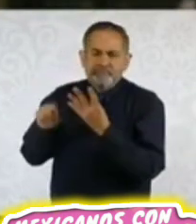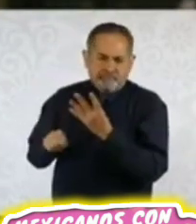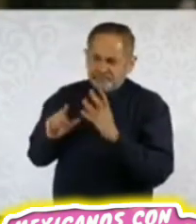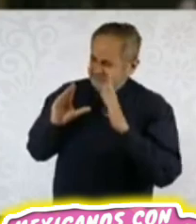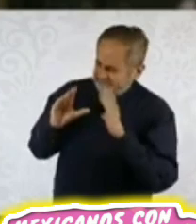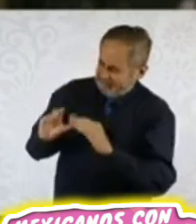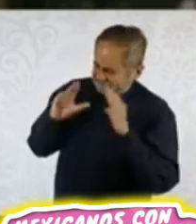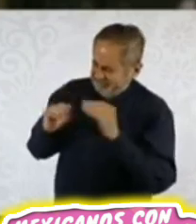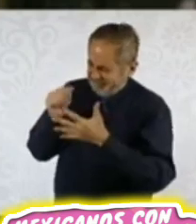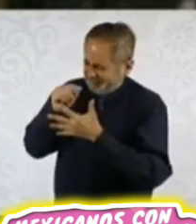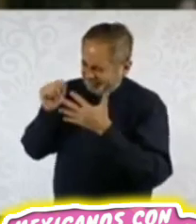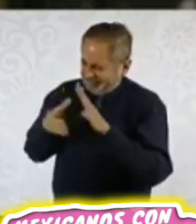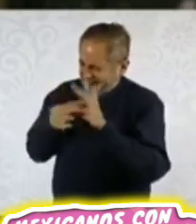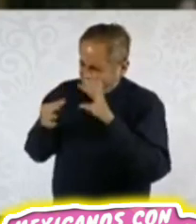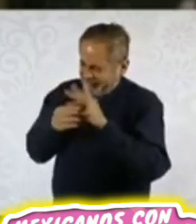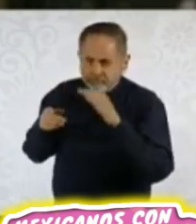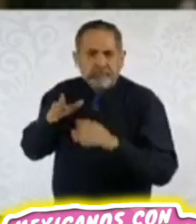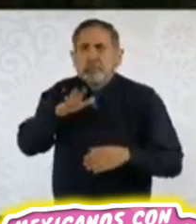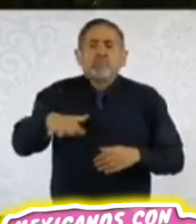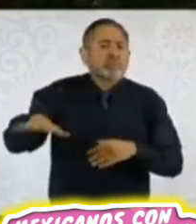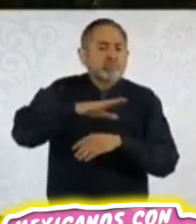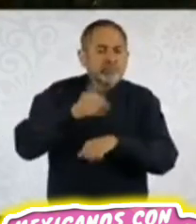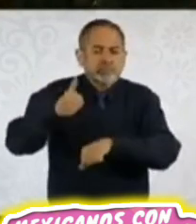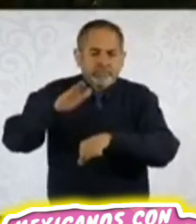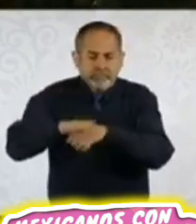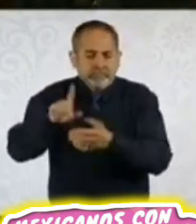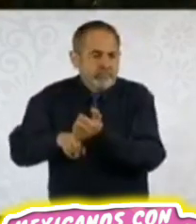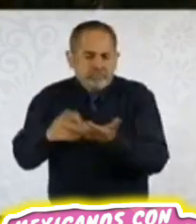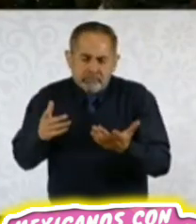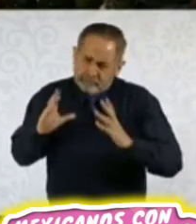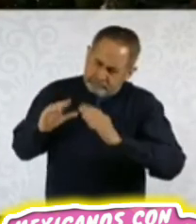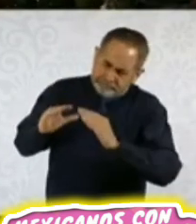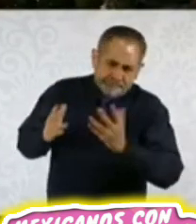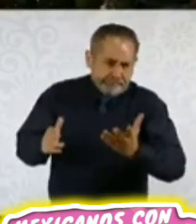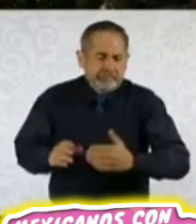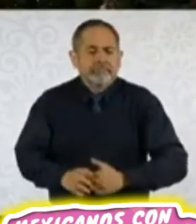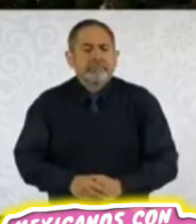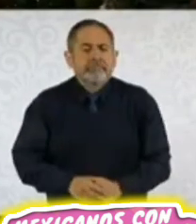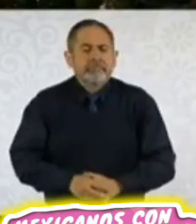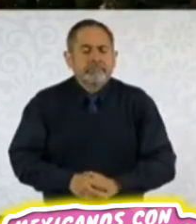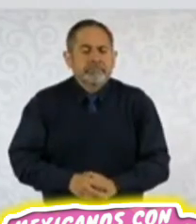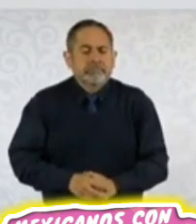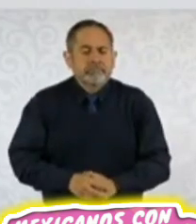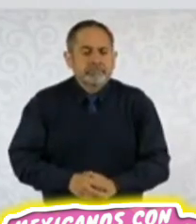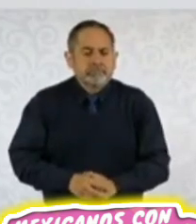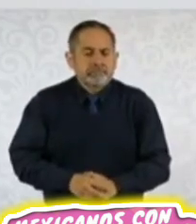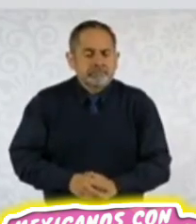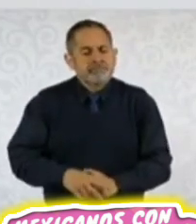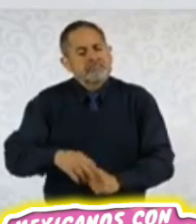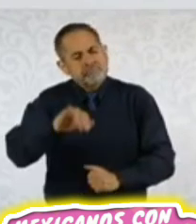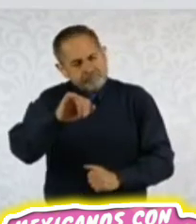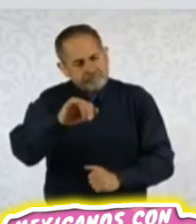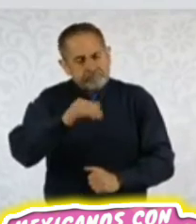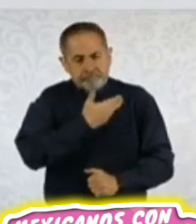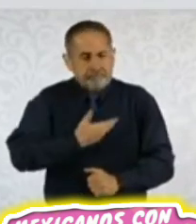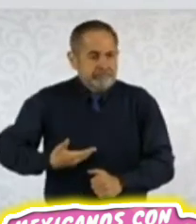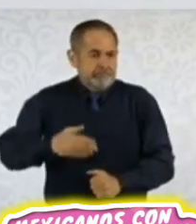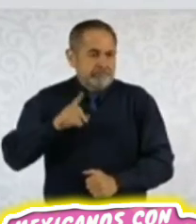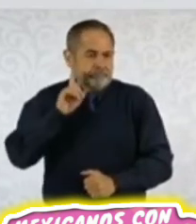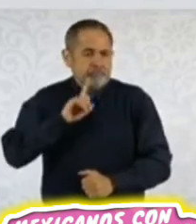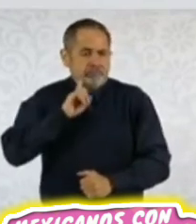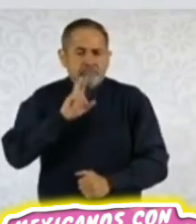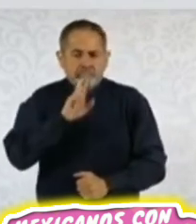en todos los ámbitos de la administración pública. Sí, capacitación y estarlo mencionando